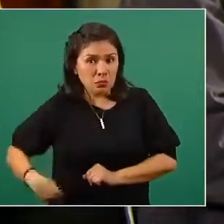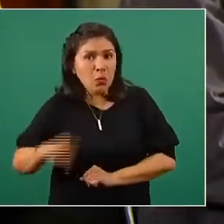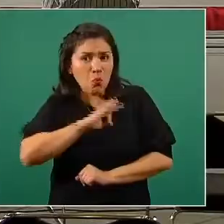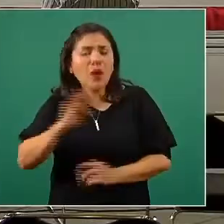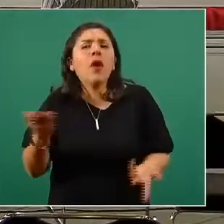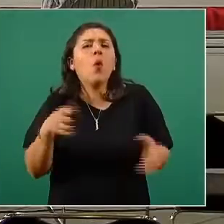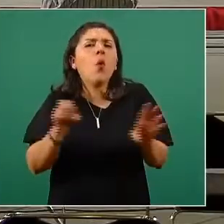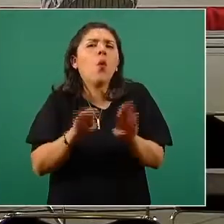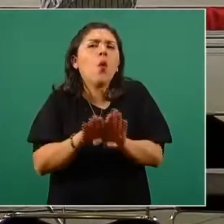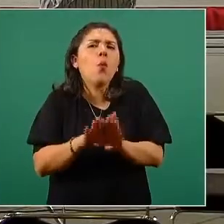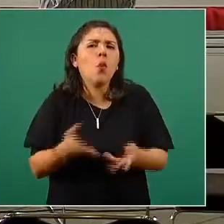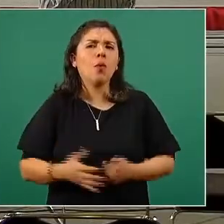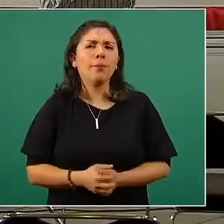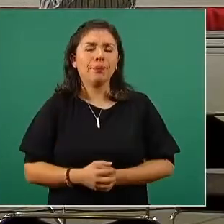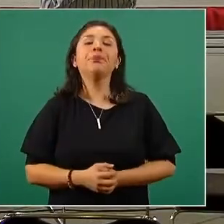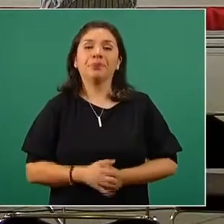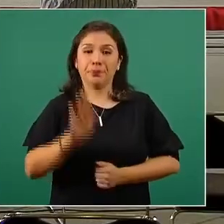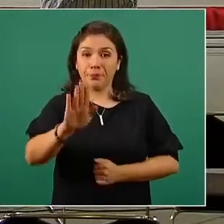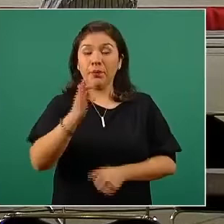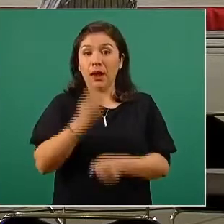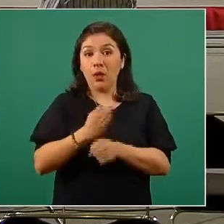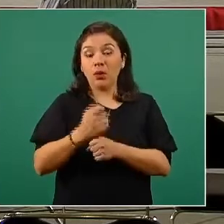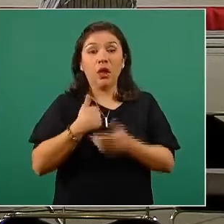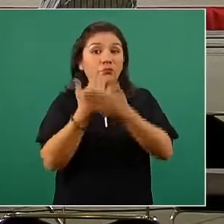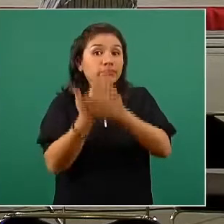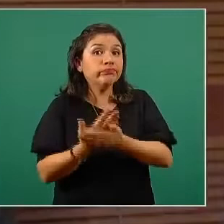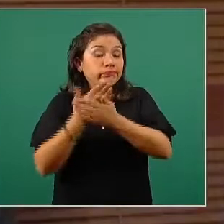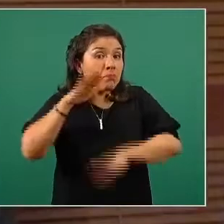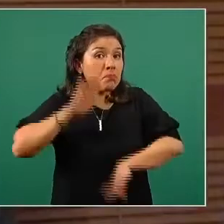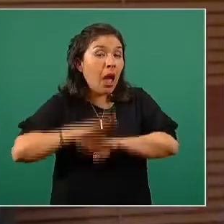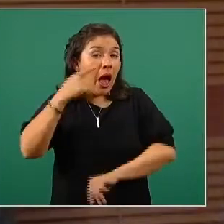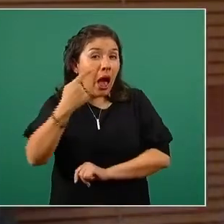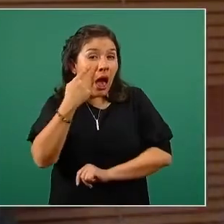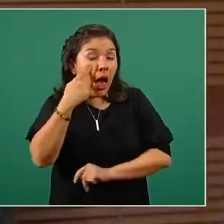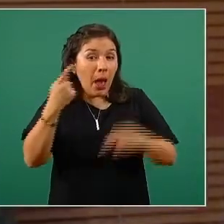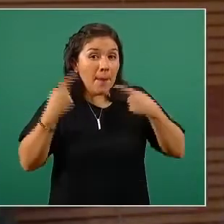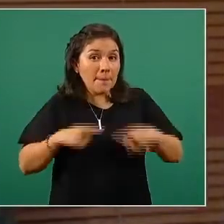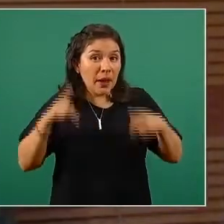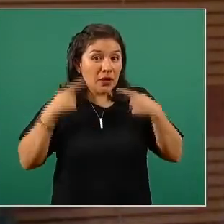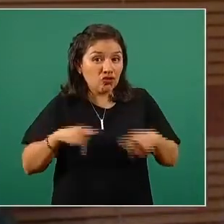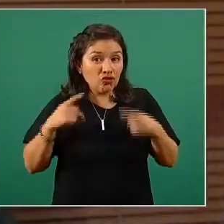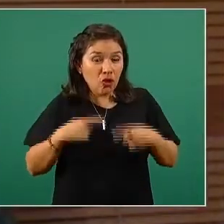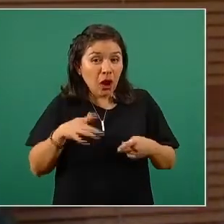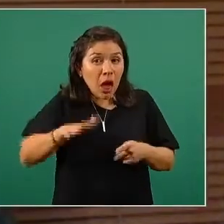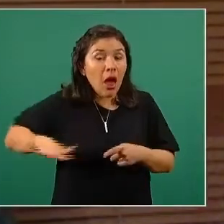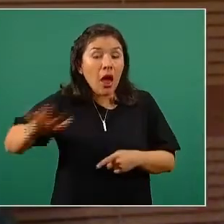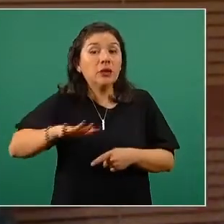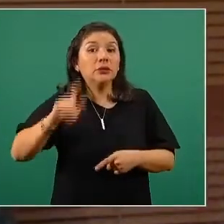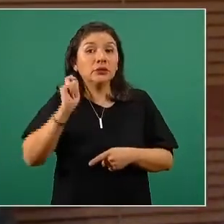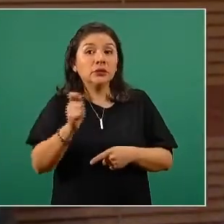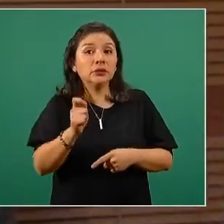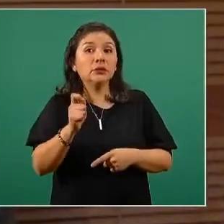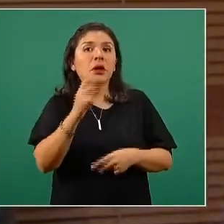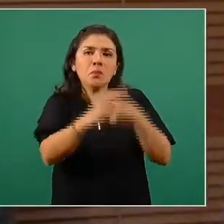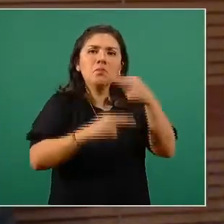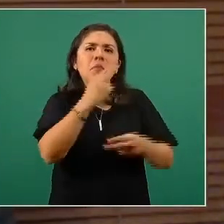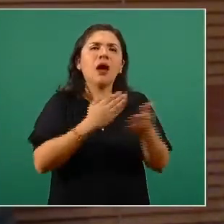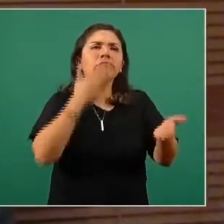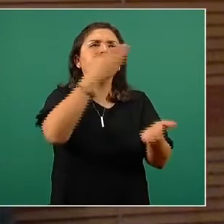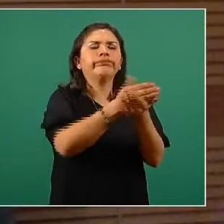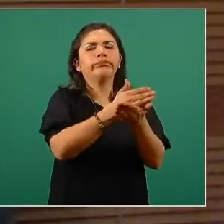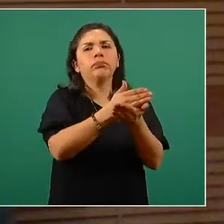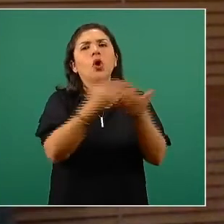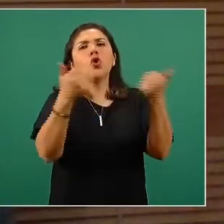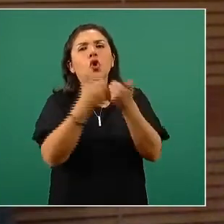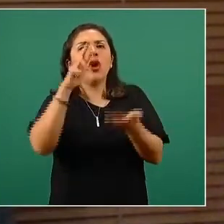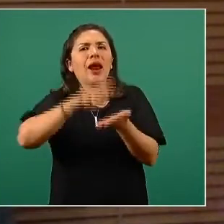ser? Sí, estamos esperando que la mayoría de las personas, y vuelvo a insistir, la mayoría de las personas van a acudir con